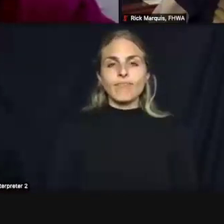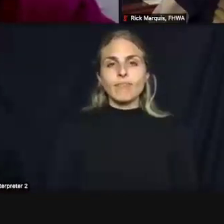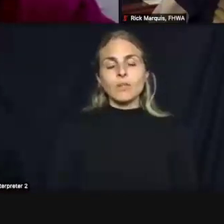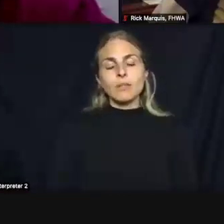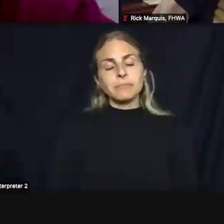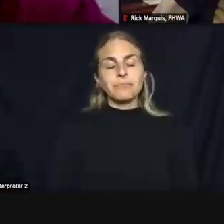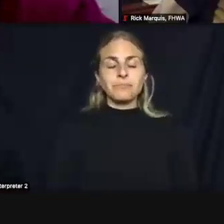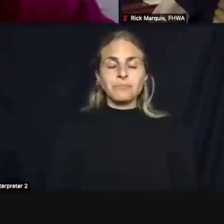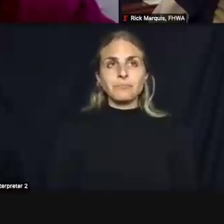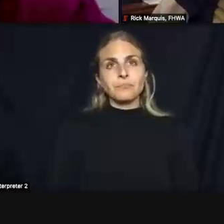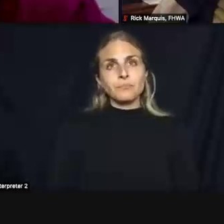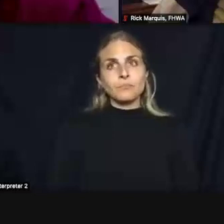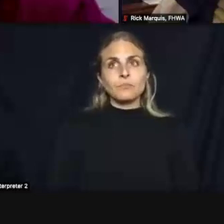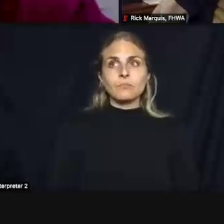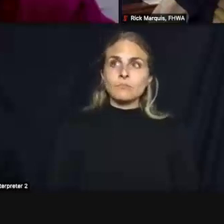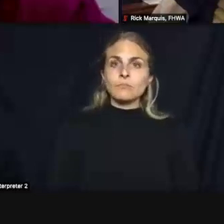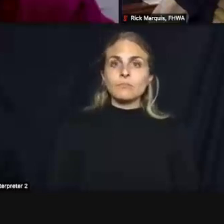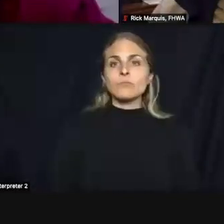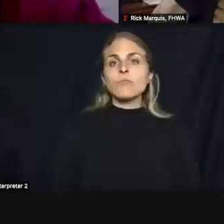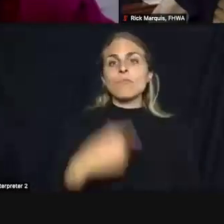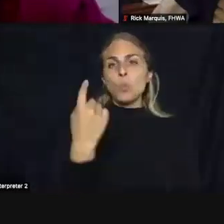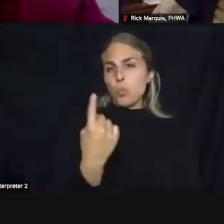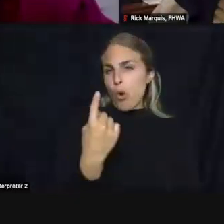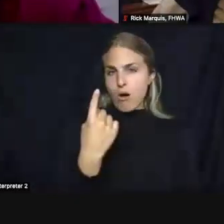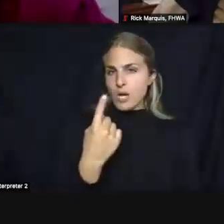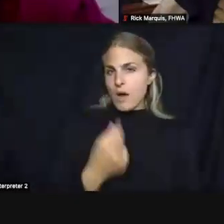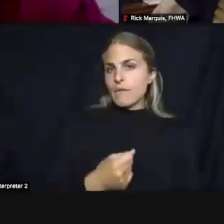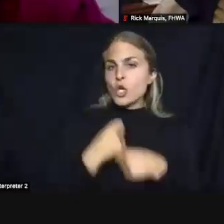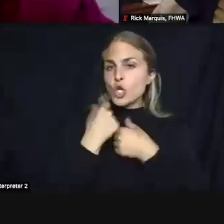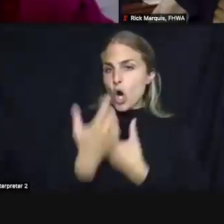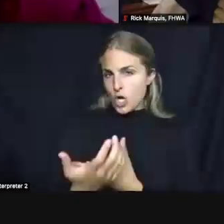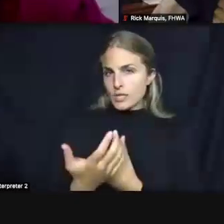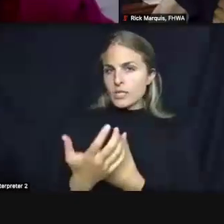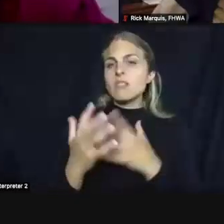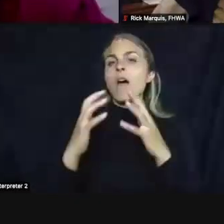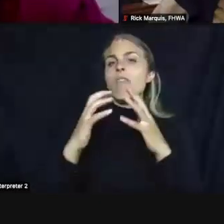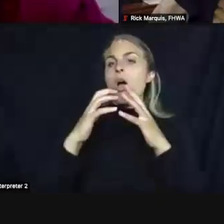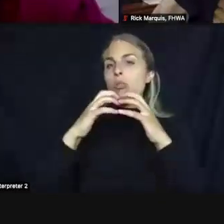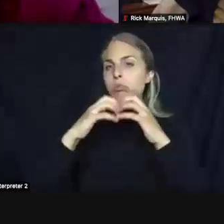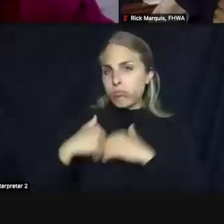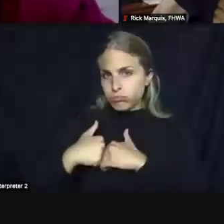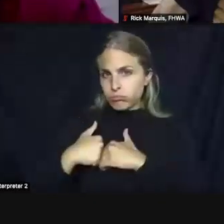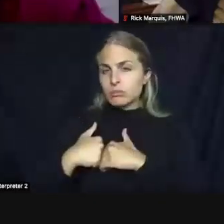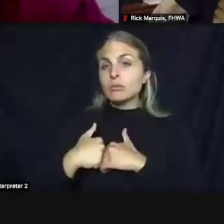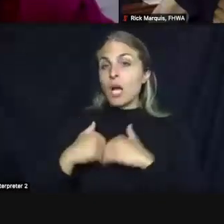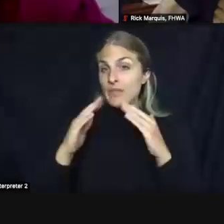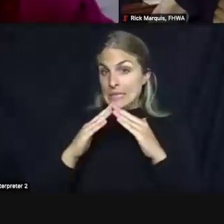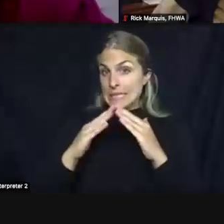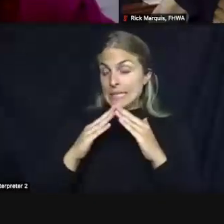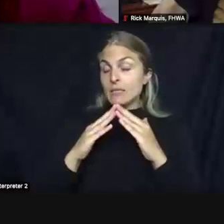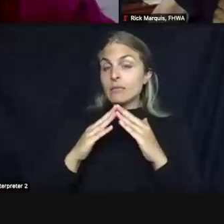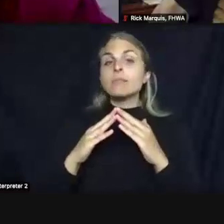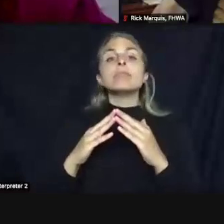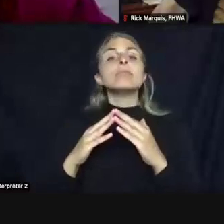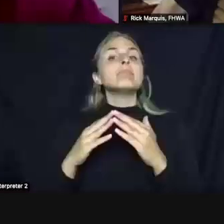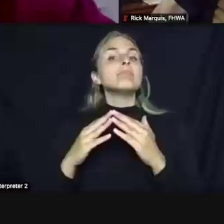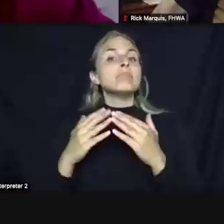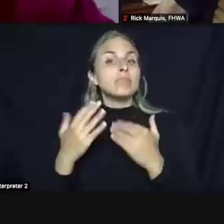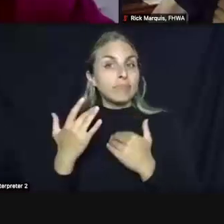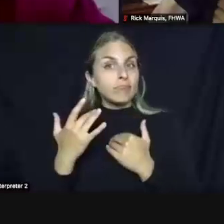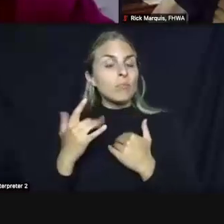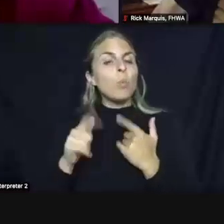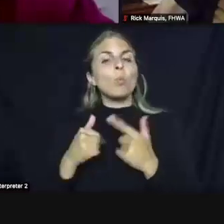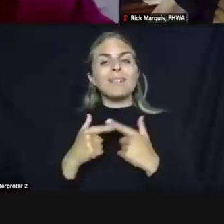C-U-N-N-I-N-G-H-A-M. Una de las causas del deterioro de las ciudades es cuando